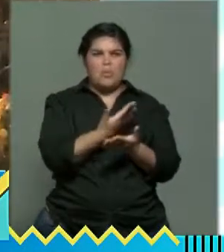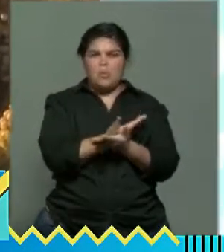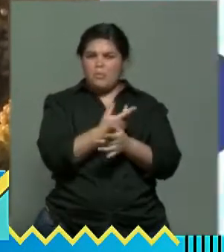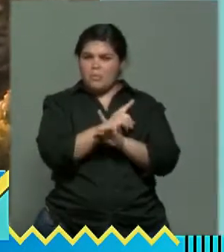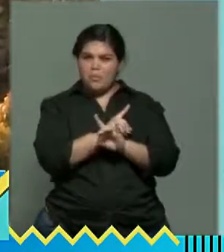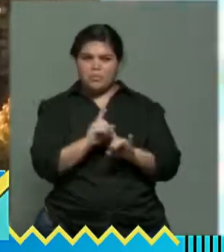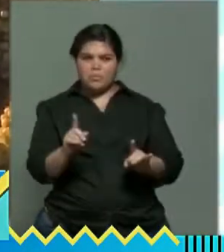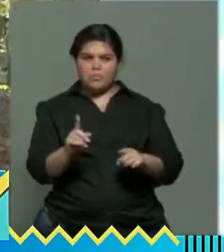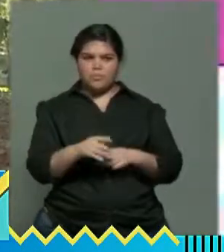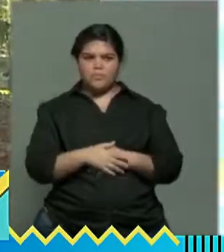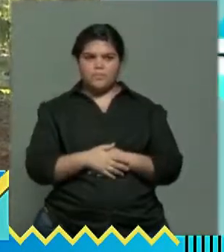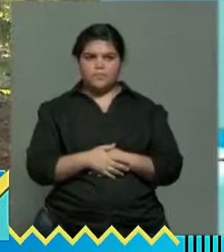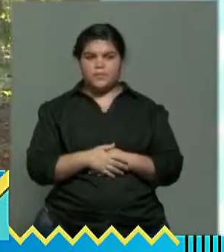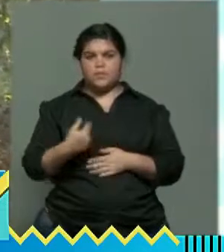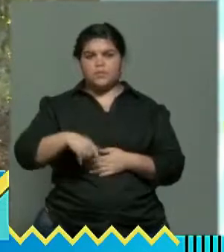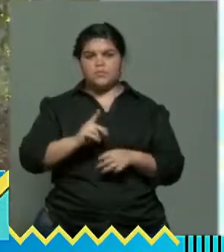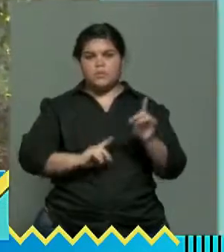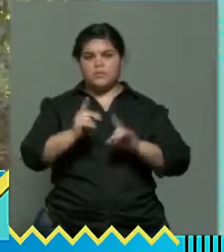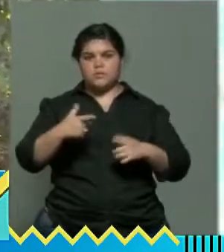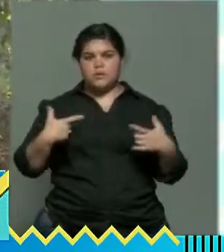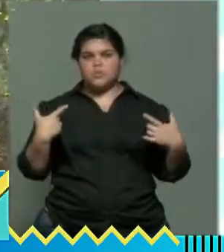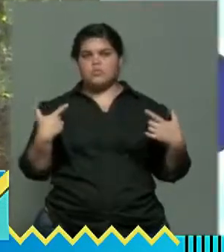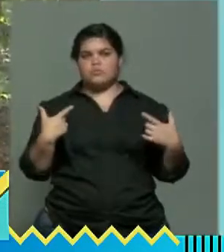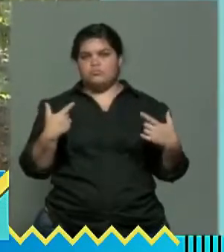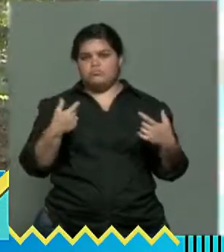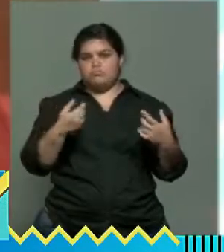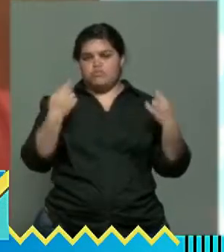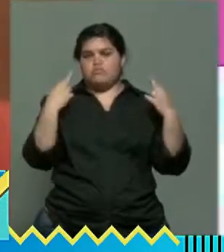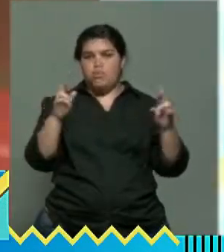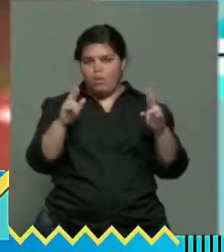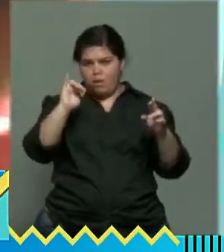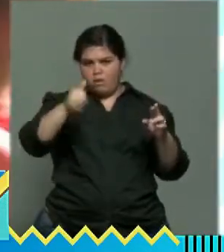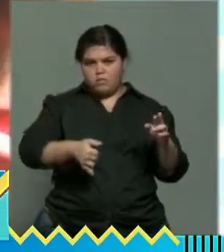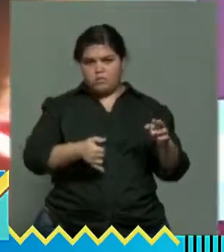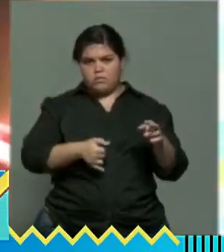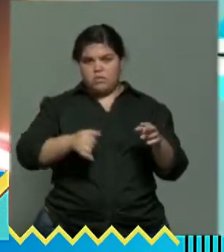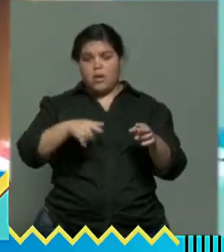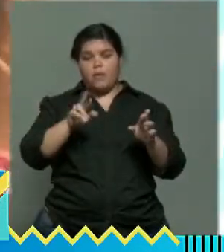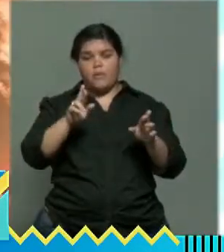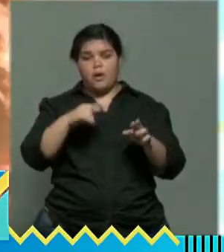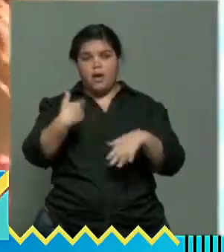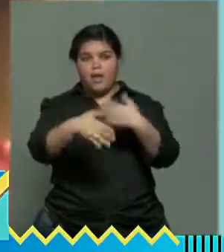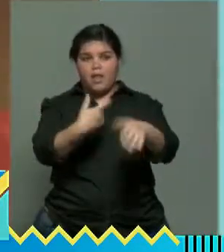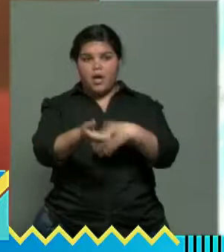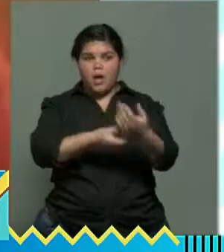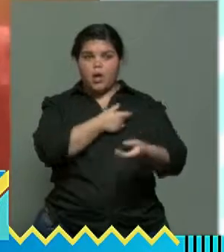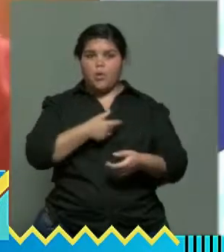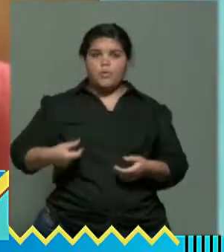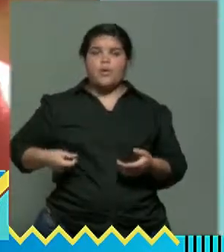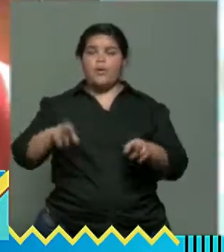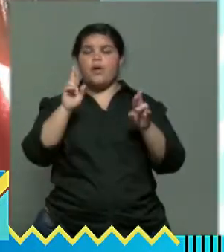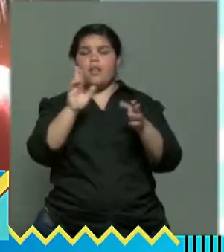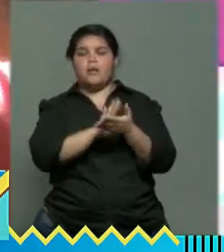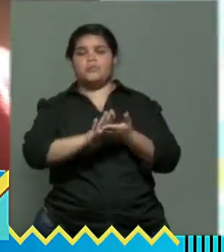discutiendo, y si tenemos suerte y se mueven todas las bisagras, por lo menos la pelea la vamos a dar. Ojalá que sea en el Ejecutivo, ojalá que se solucione